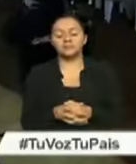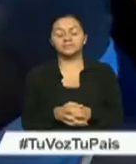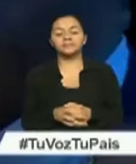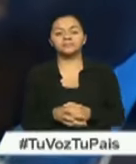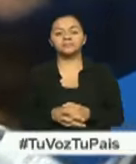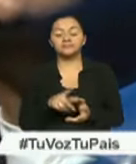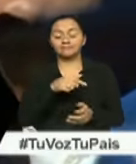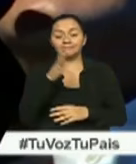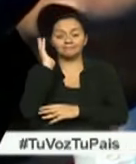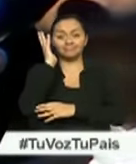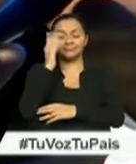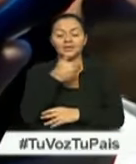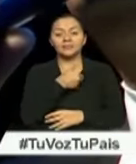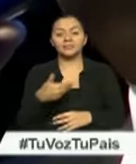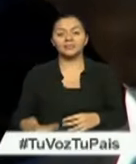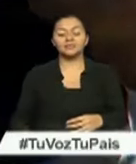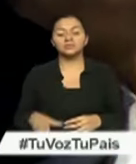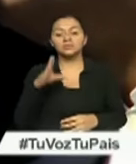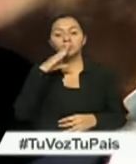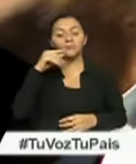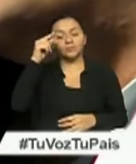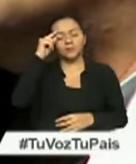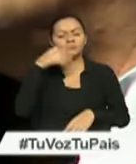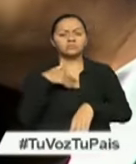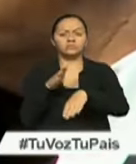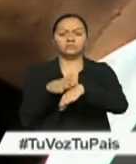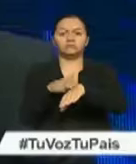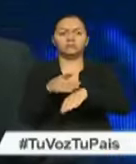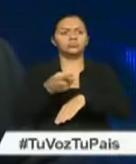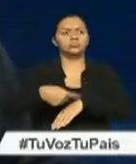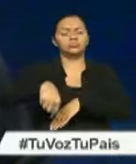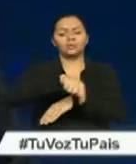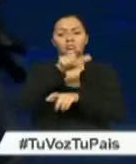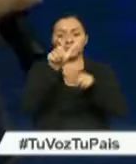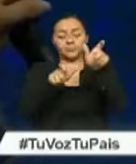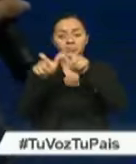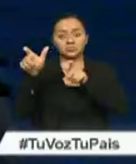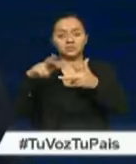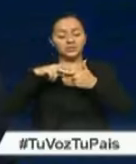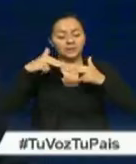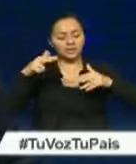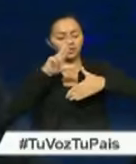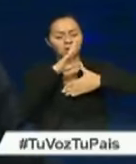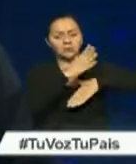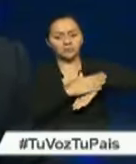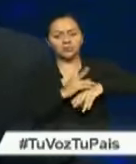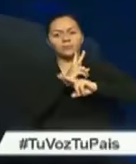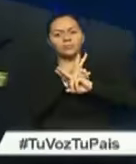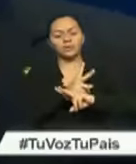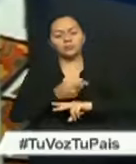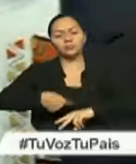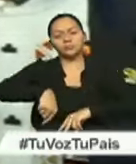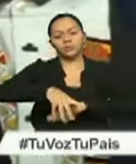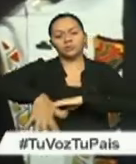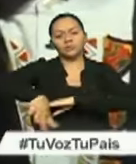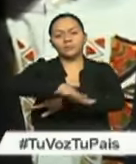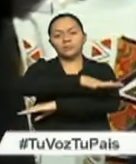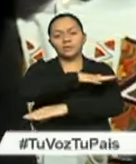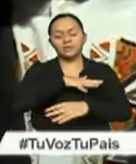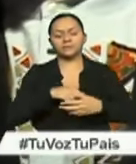intervención, el presidente Correa hizo un llamado a sus homólogos de la región para proteger la riqueza